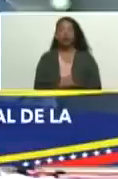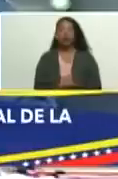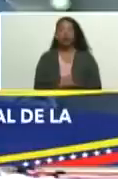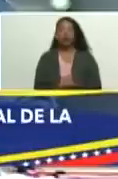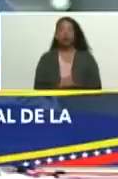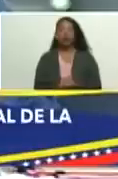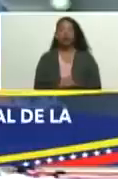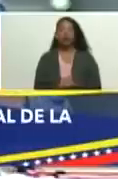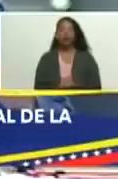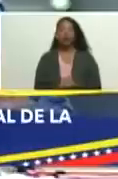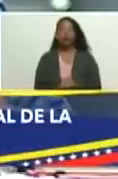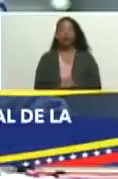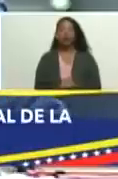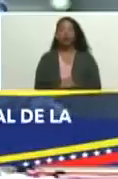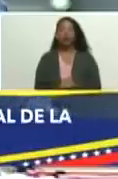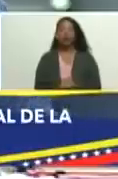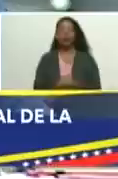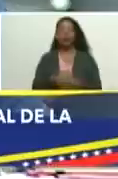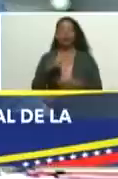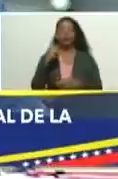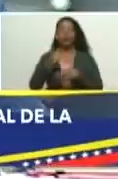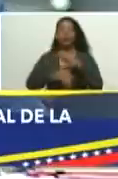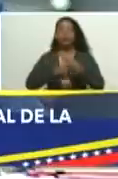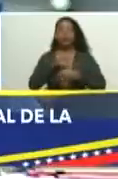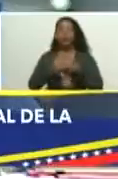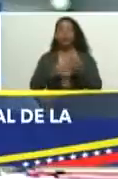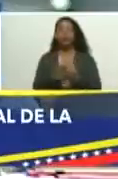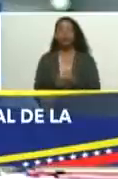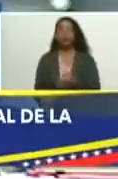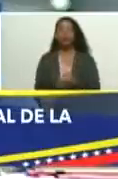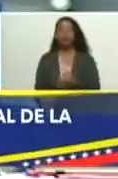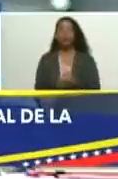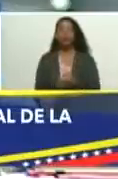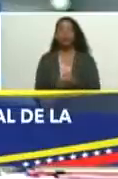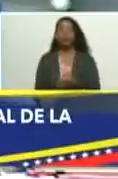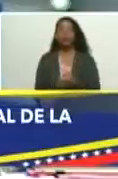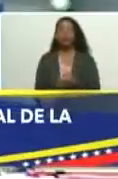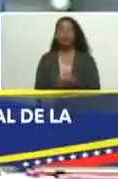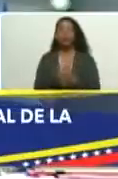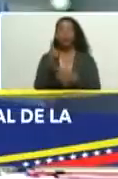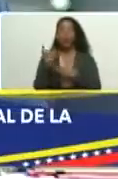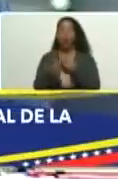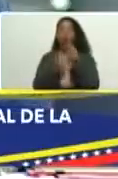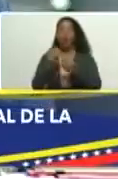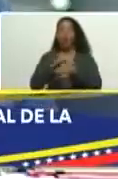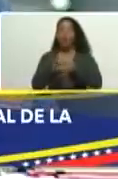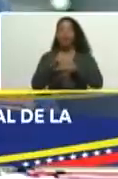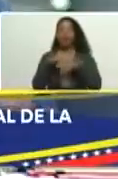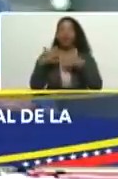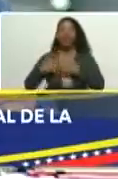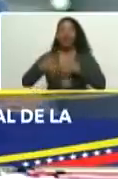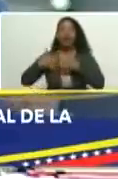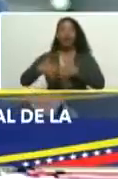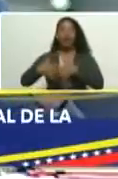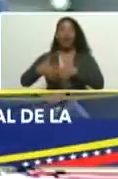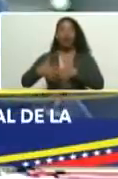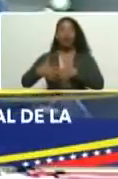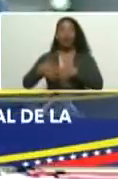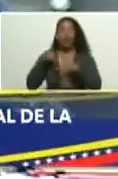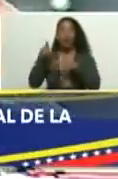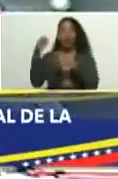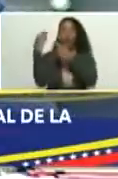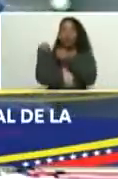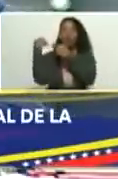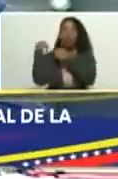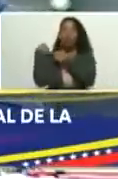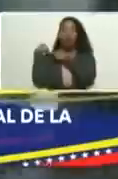Y así tenemos que ir. Hipólito, te corresponde a ti como ministro de Industria. Y Torrealba, te corresponde a ti como